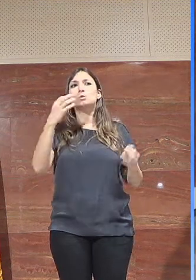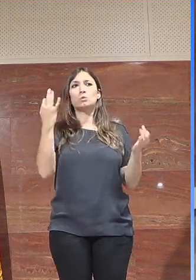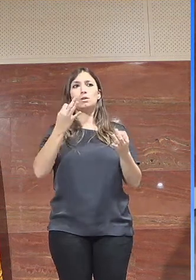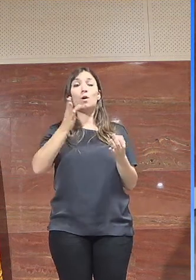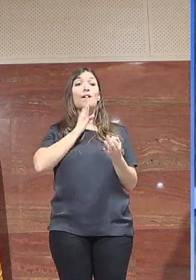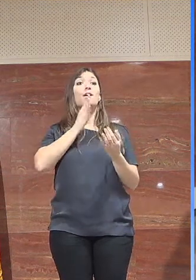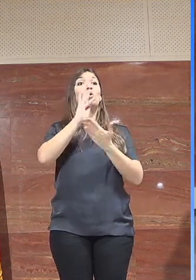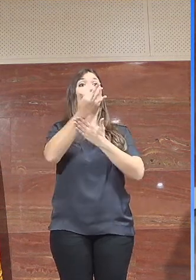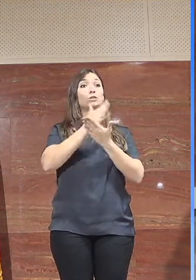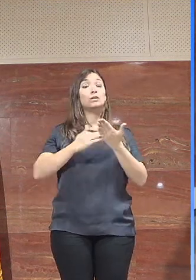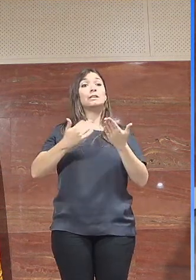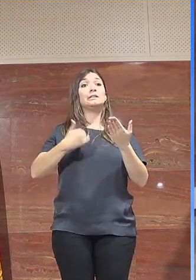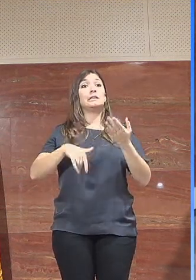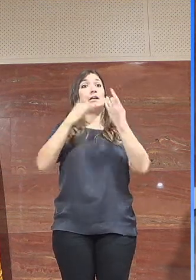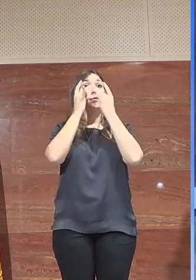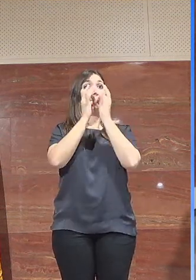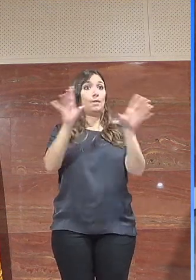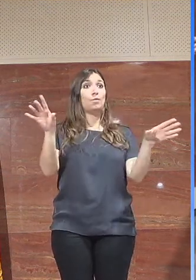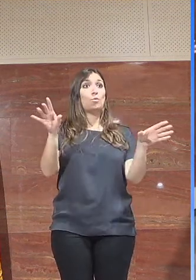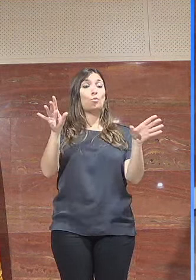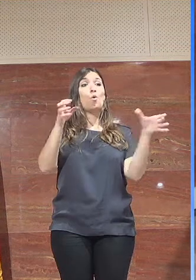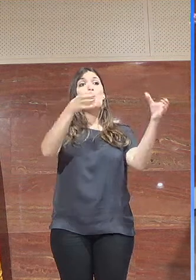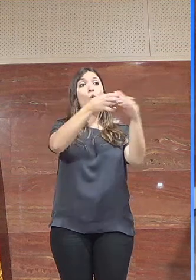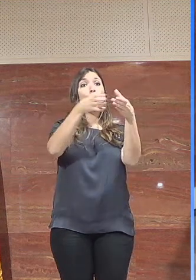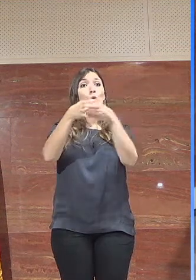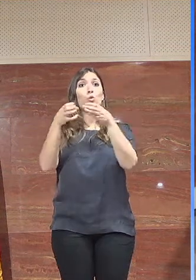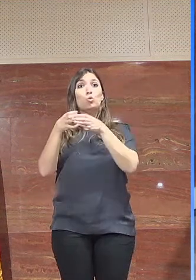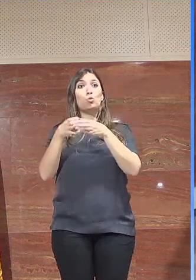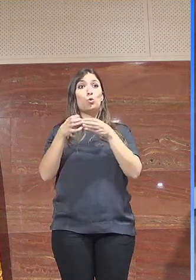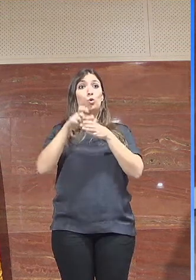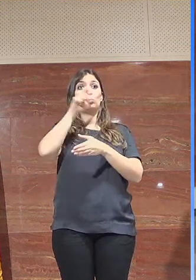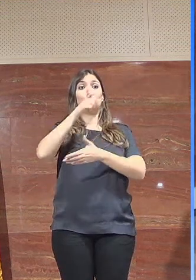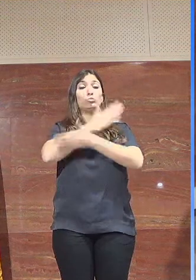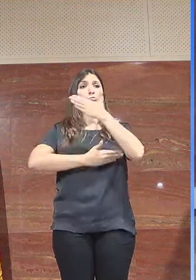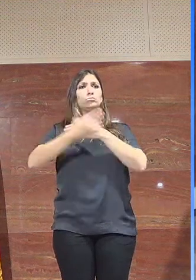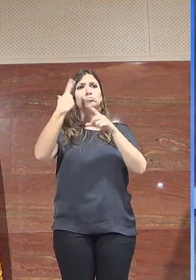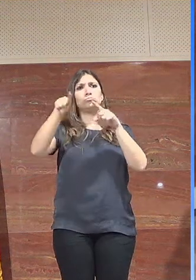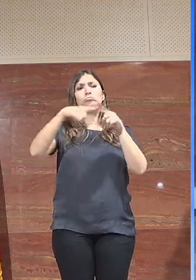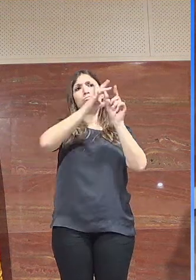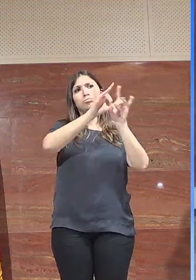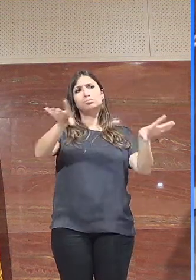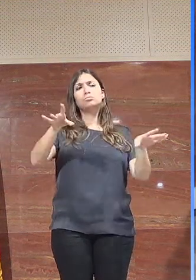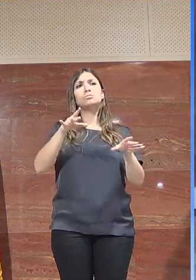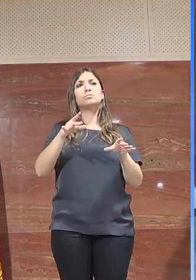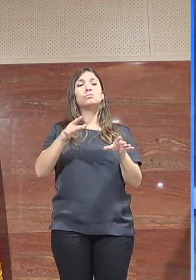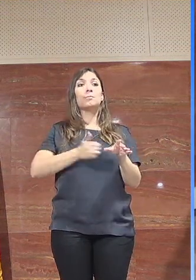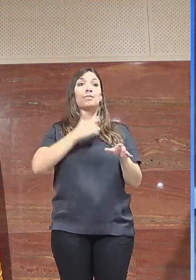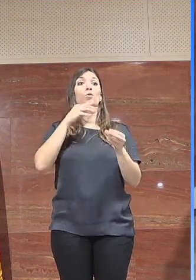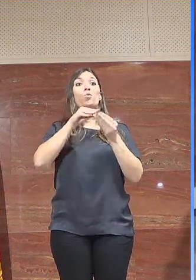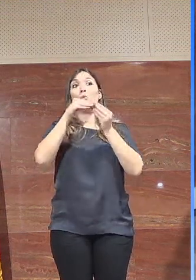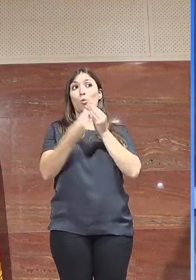estos cuestionarios que se han enviado a diferentes grupos de personas con discapacidad en uno de los